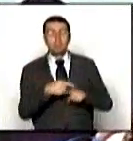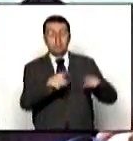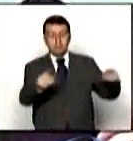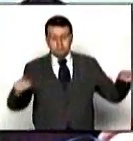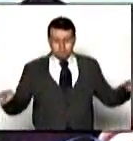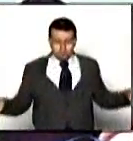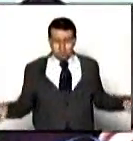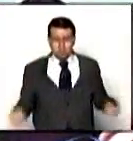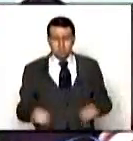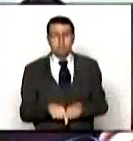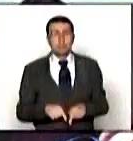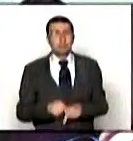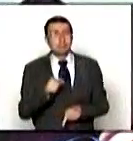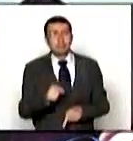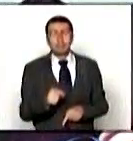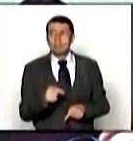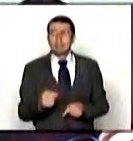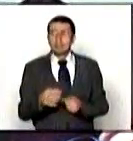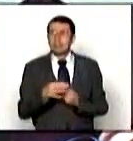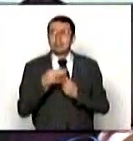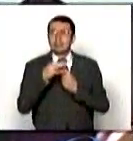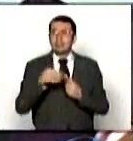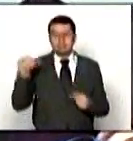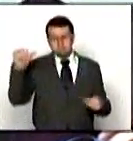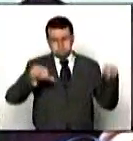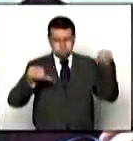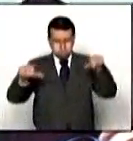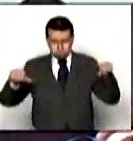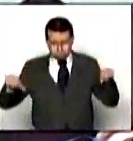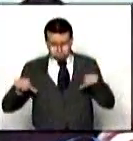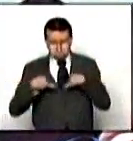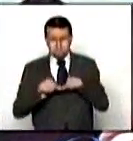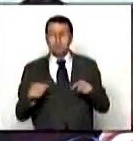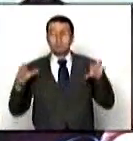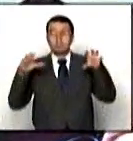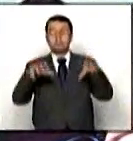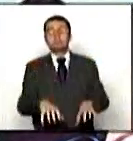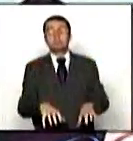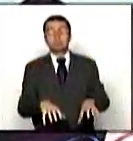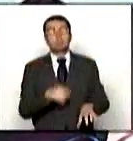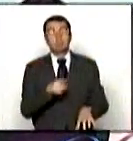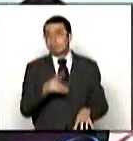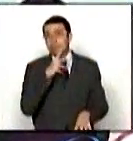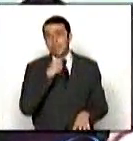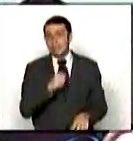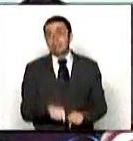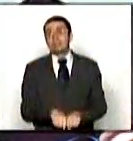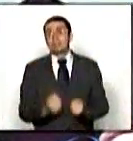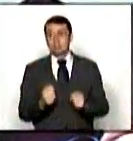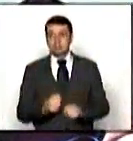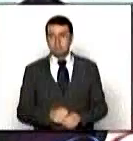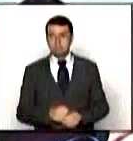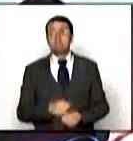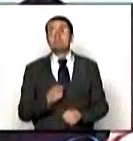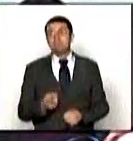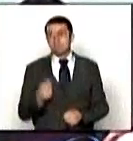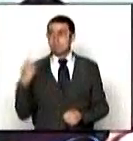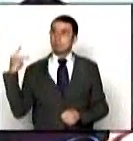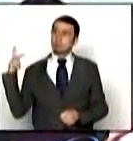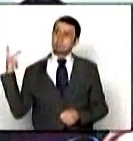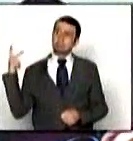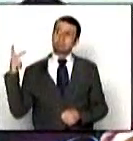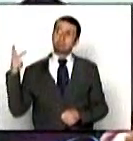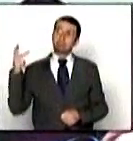con cera, con un líquido especial que es un aditivo para que no se pudran y se mantengan, primero que todo el viaje tan largo que es, las altas temperaturas, y